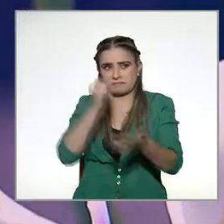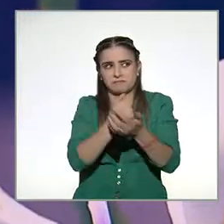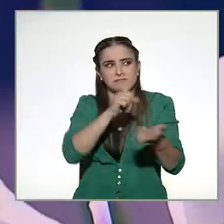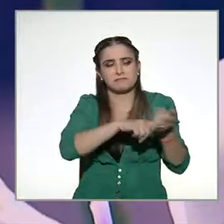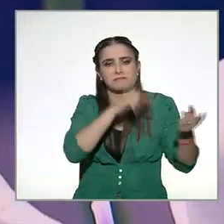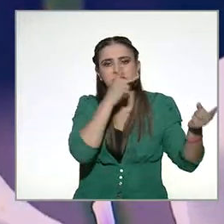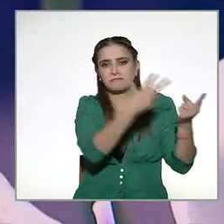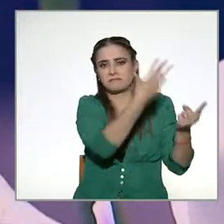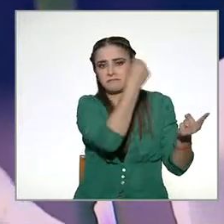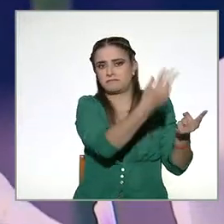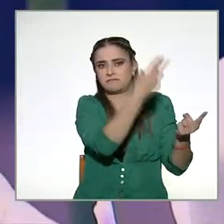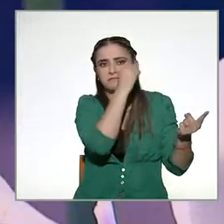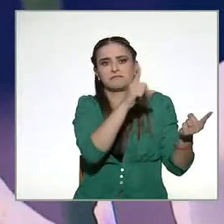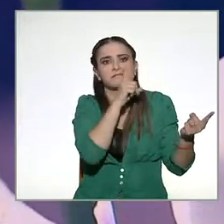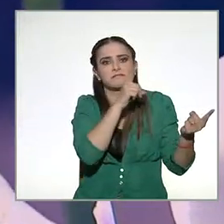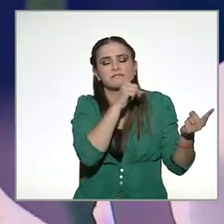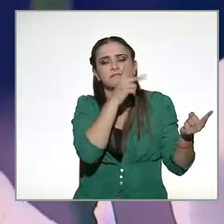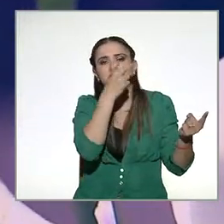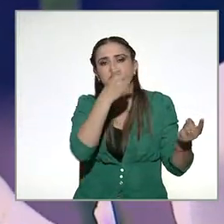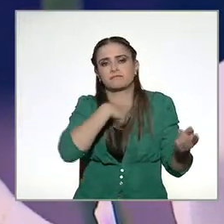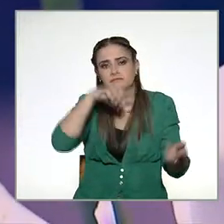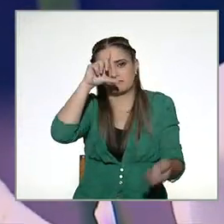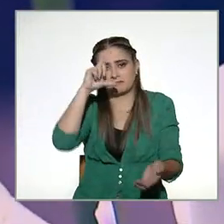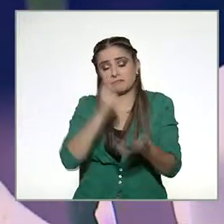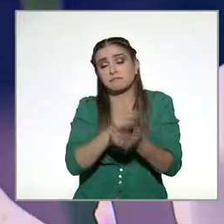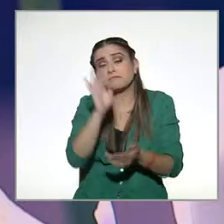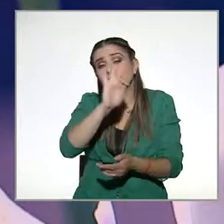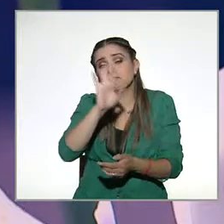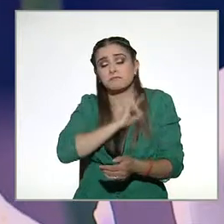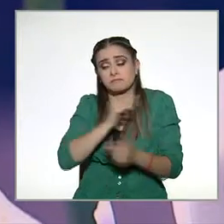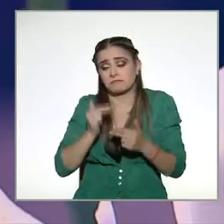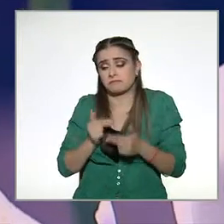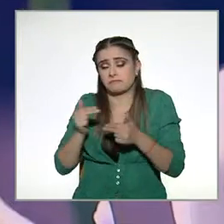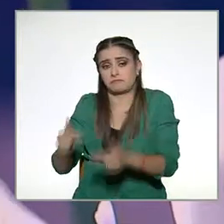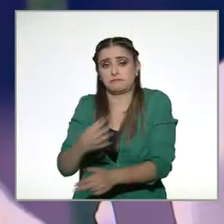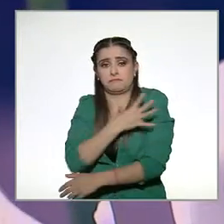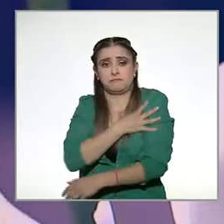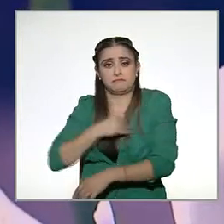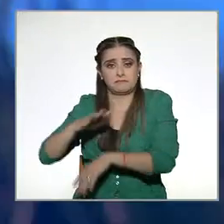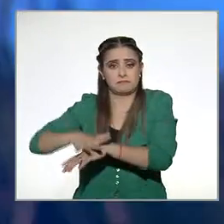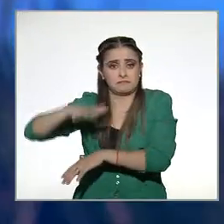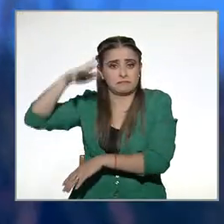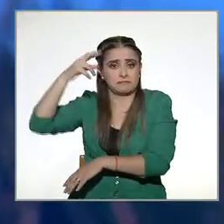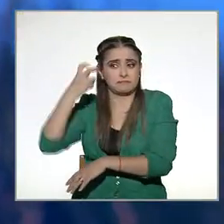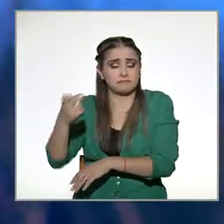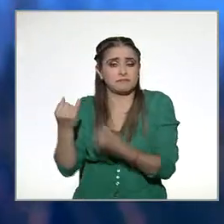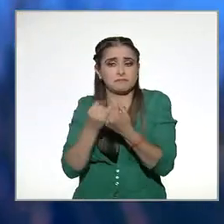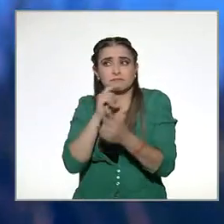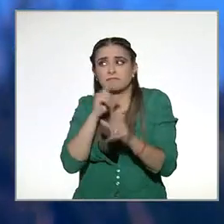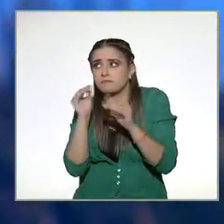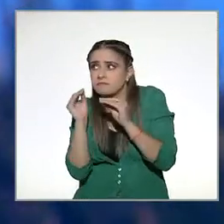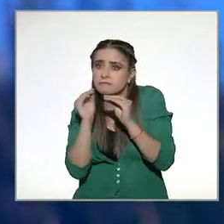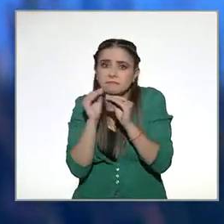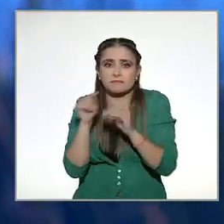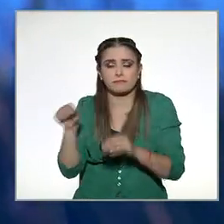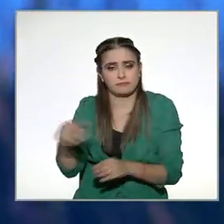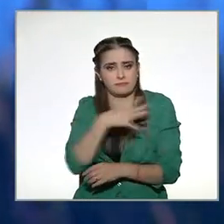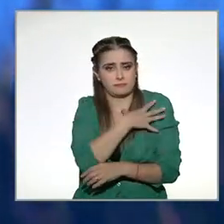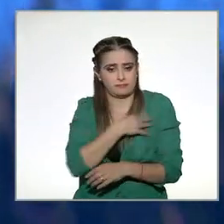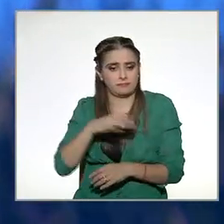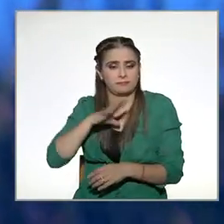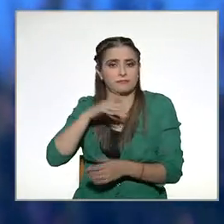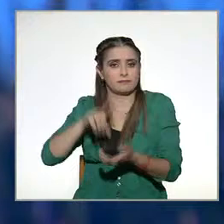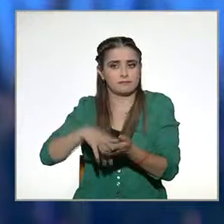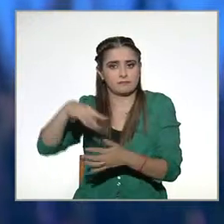se lo he transmitido a mi hijo, el mayor. Sí, mi hijo tiene 14 años